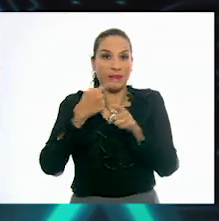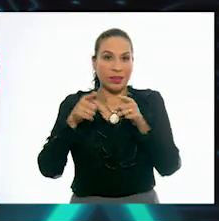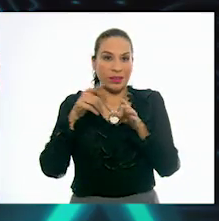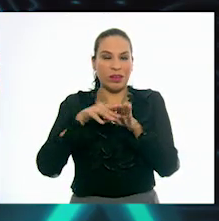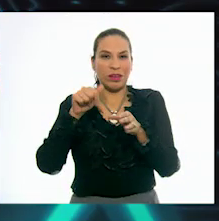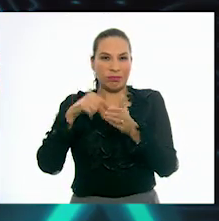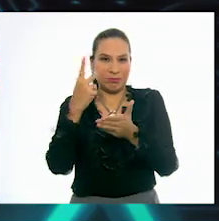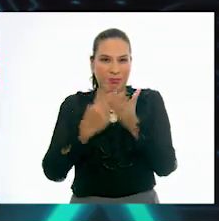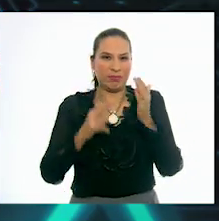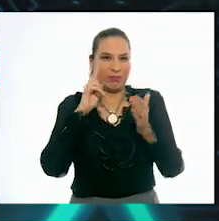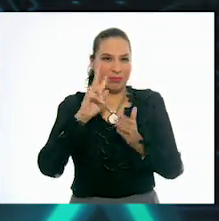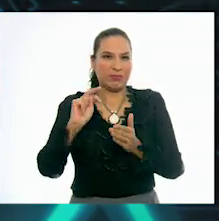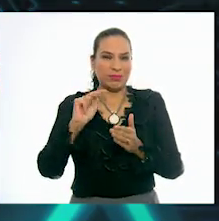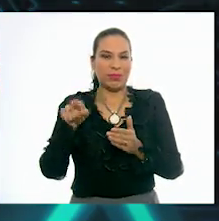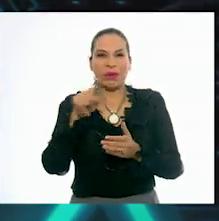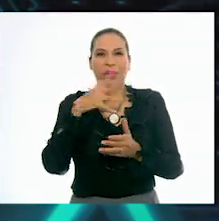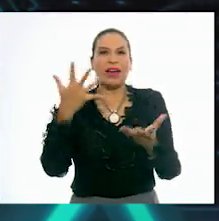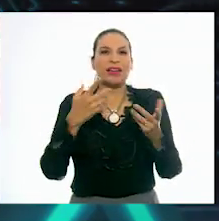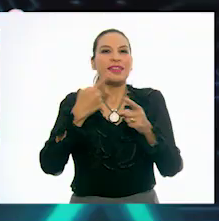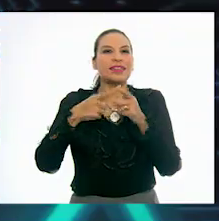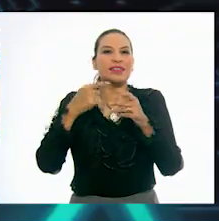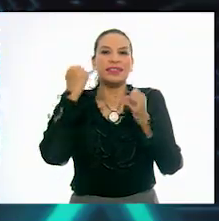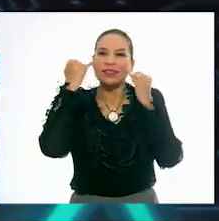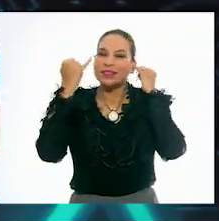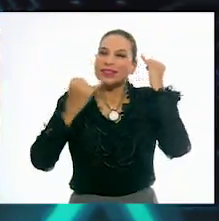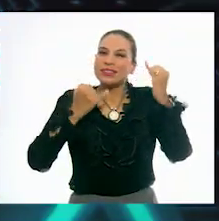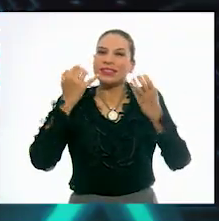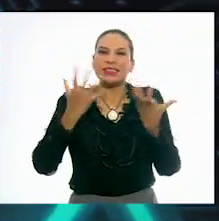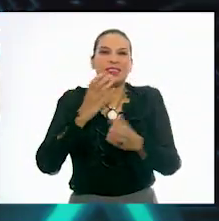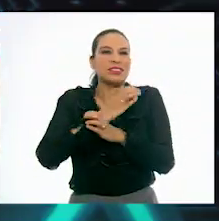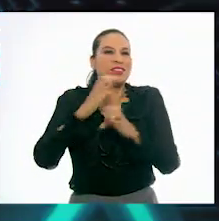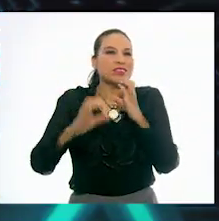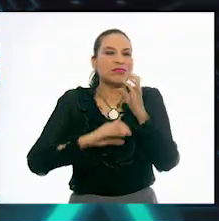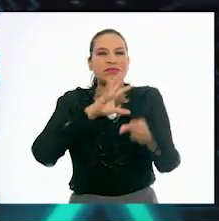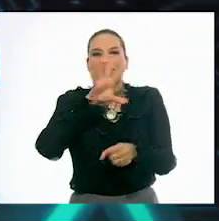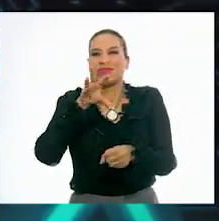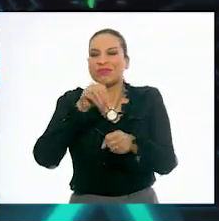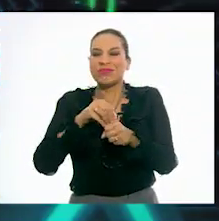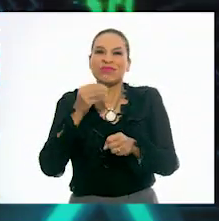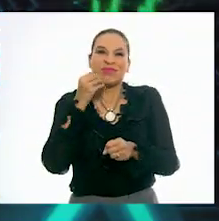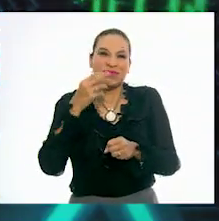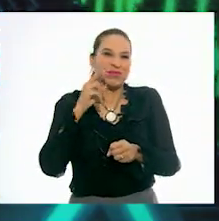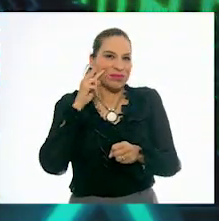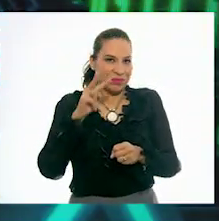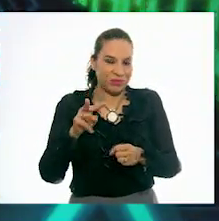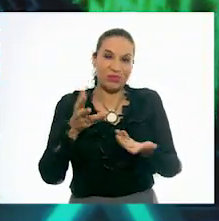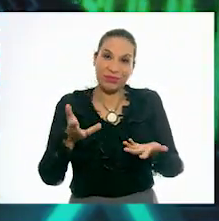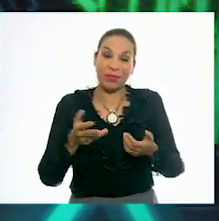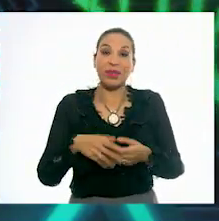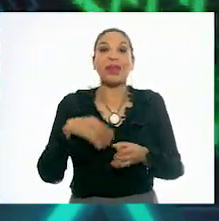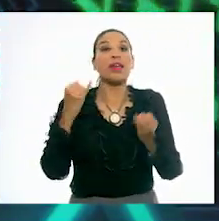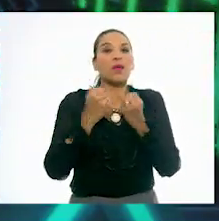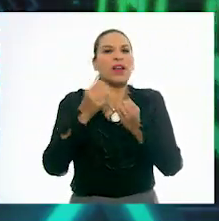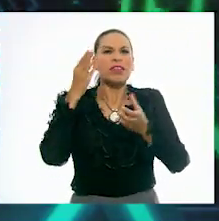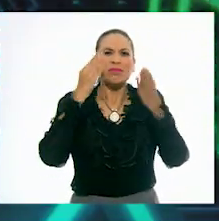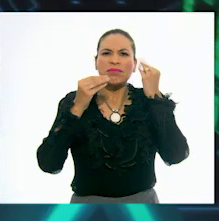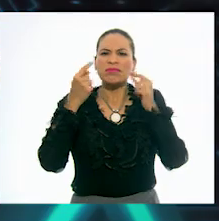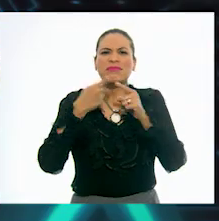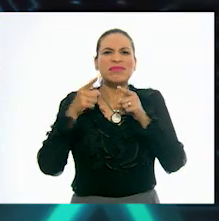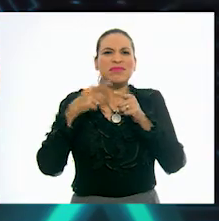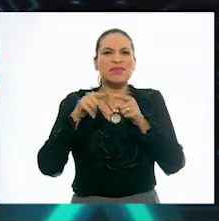de la programación echaremos a volar la imaginación y alimentaremos